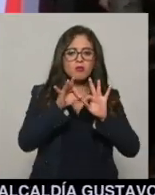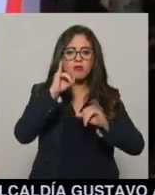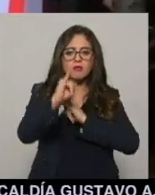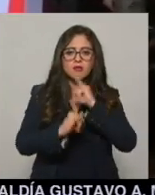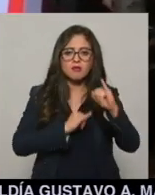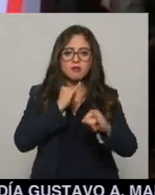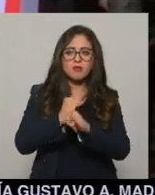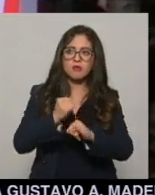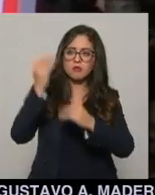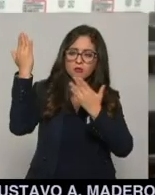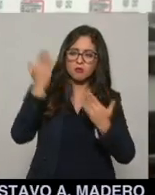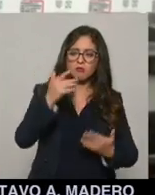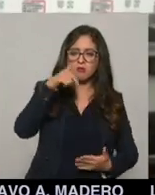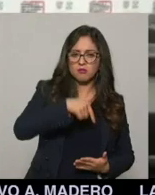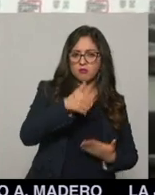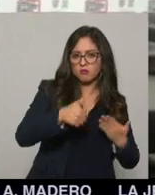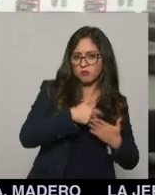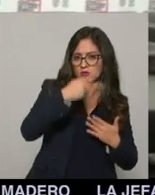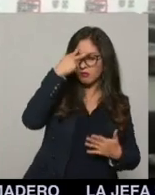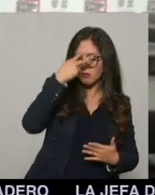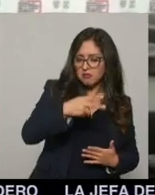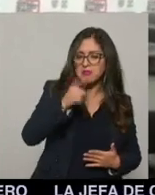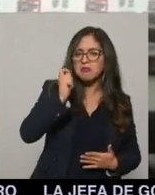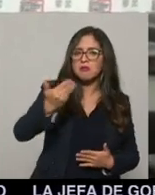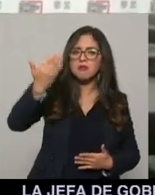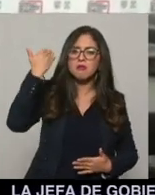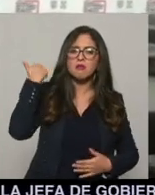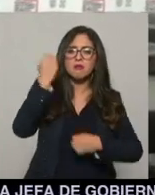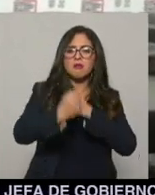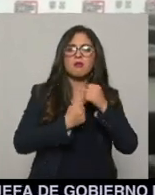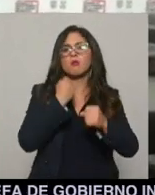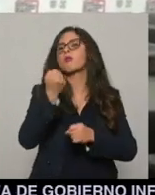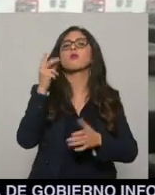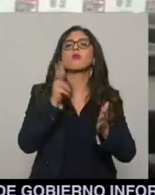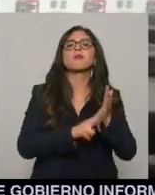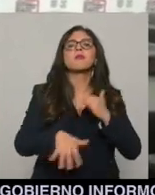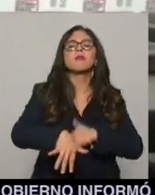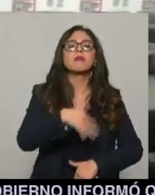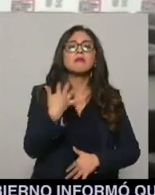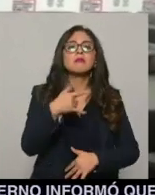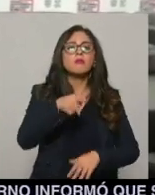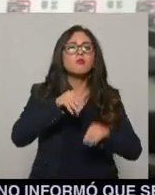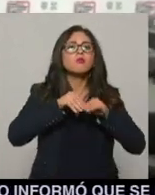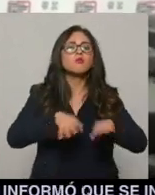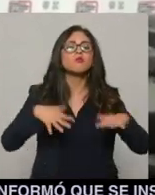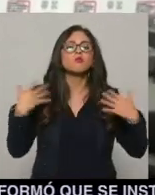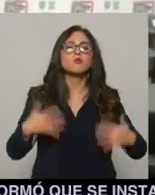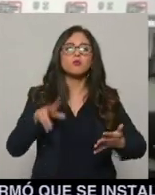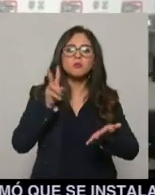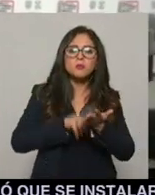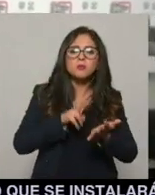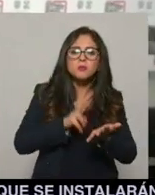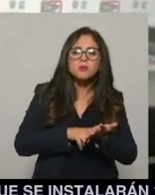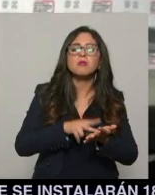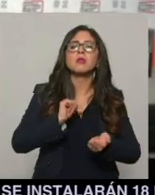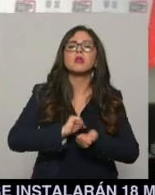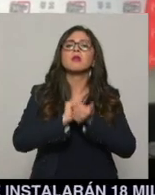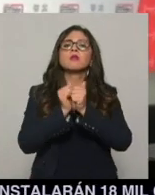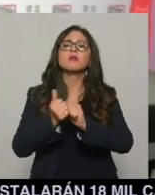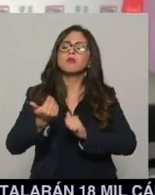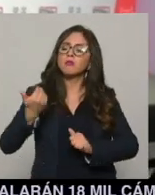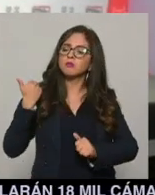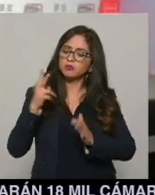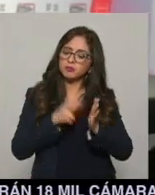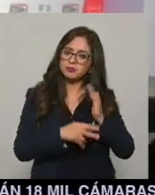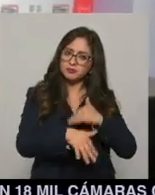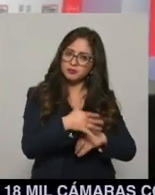llegado a la Ciudad de México. Hay que recordar que desde el 2015 regresó este gran evento y ha generado desde 2015